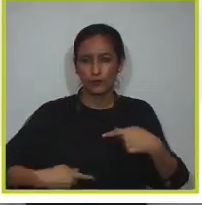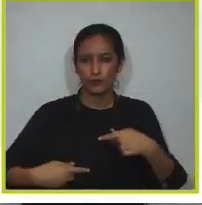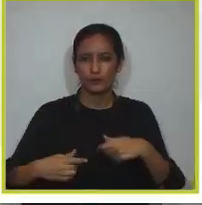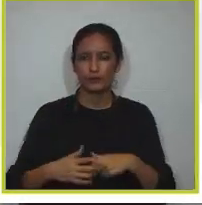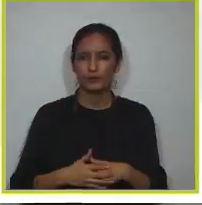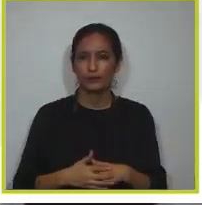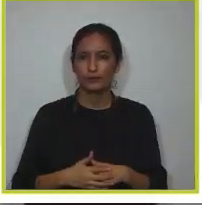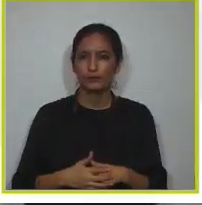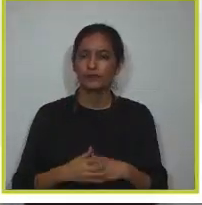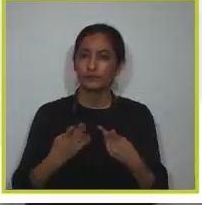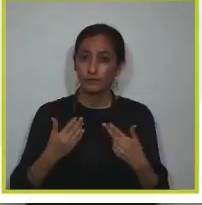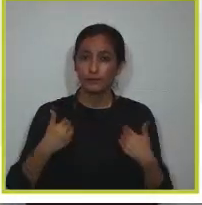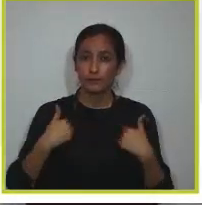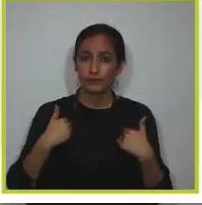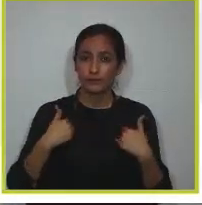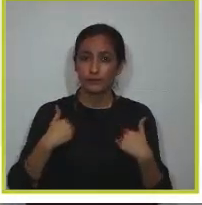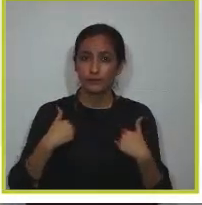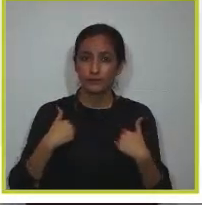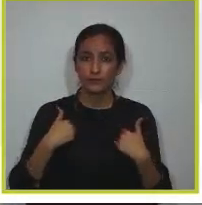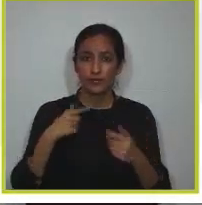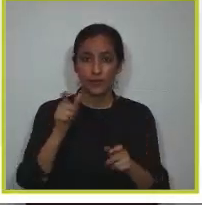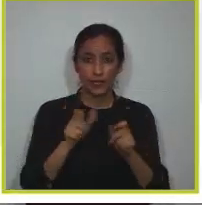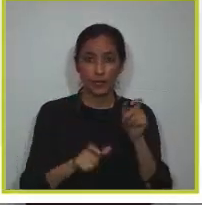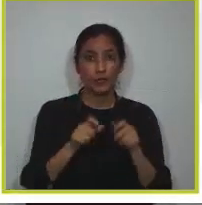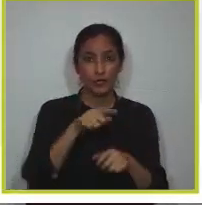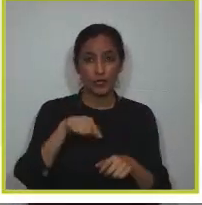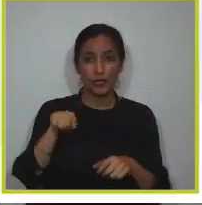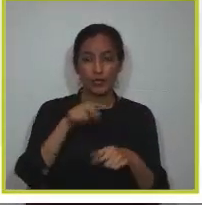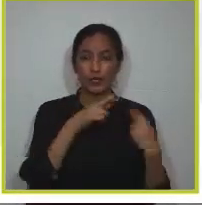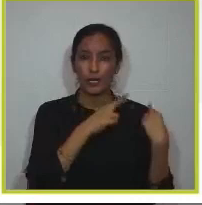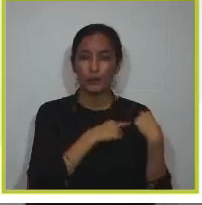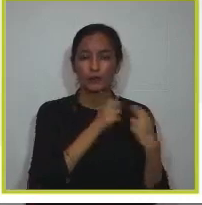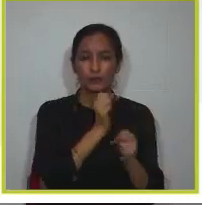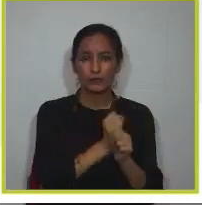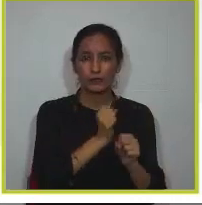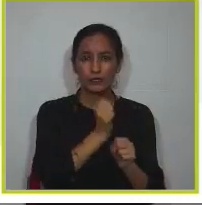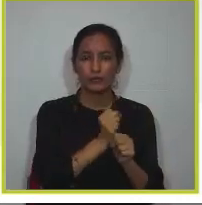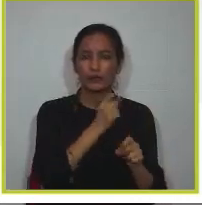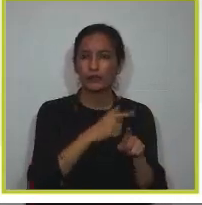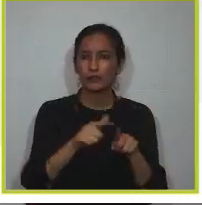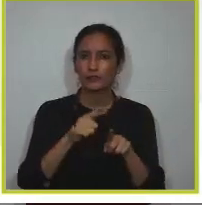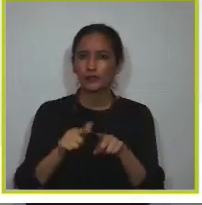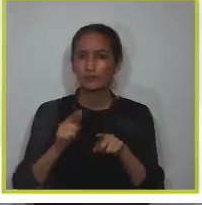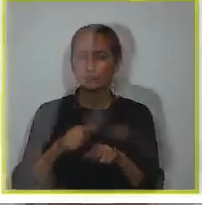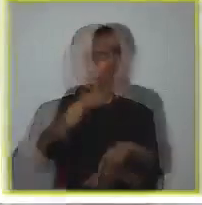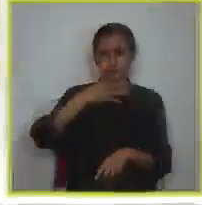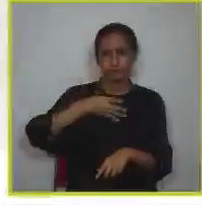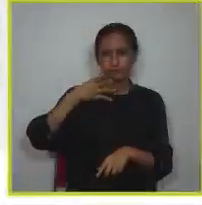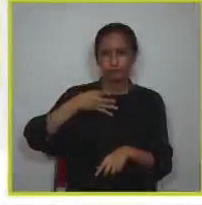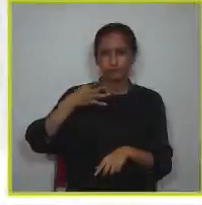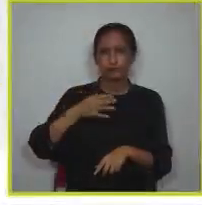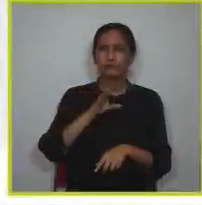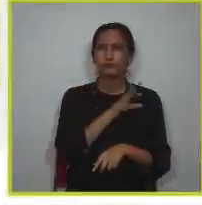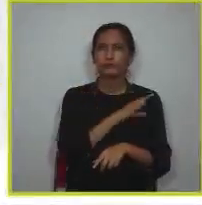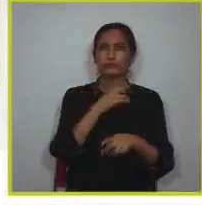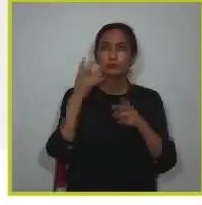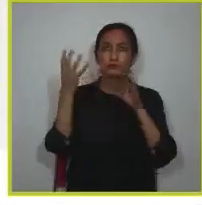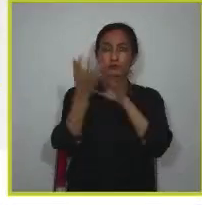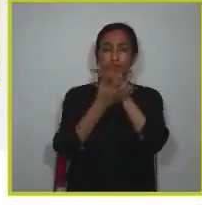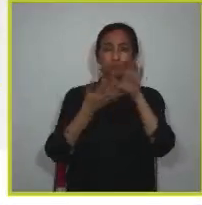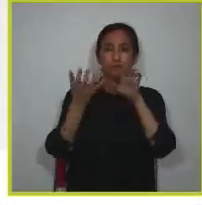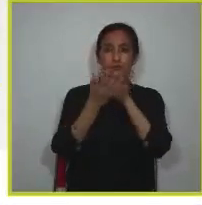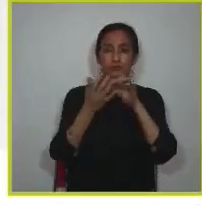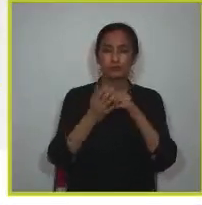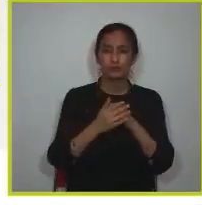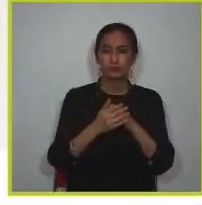tenemos a personas que participan y que trabajan en el organismo de evaluación y fiscalización ambiental que es un